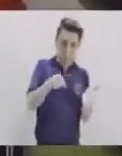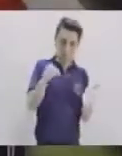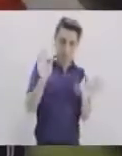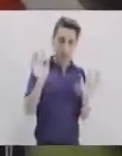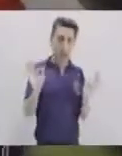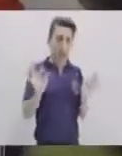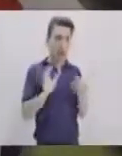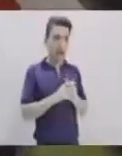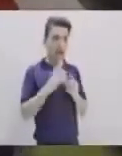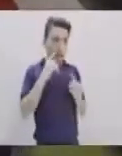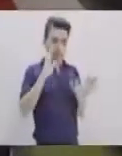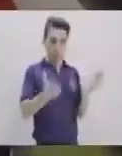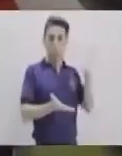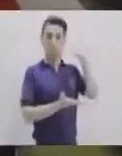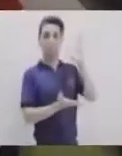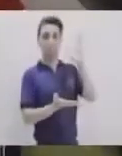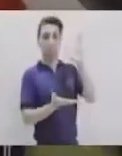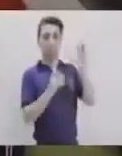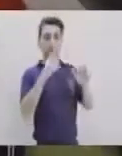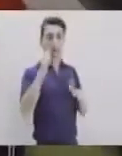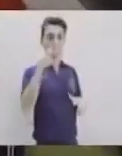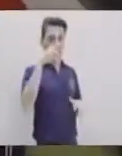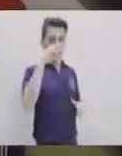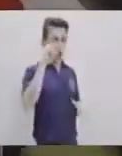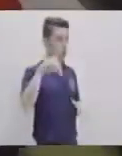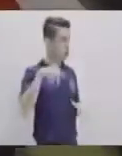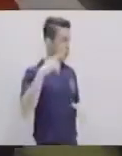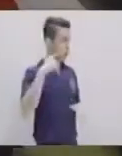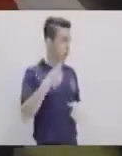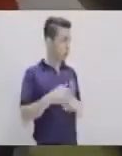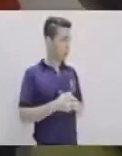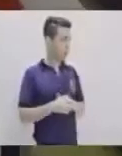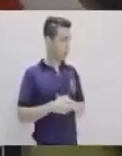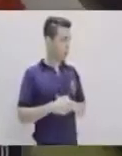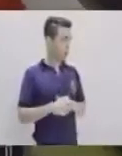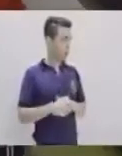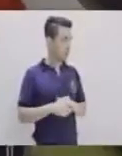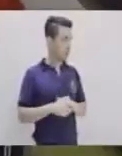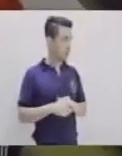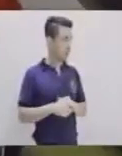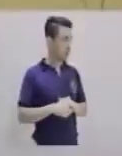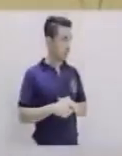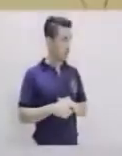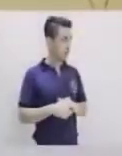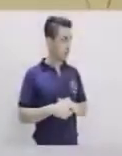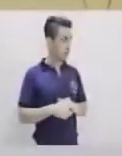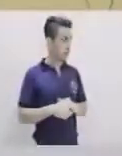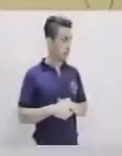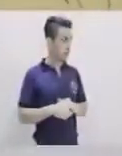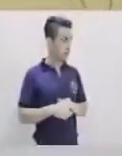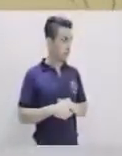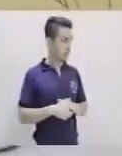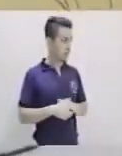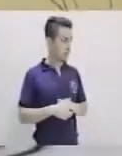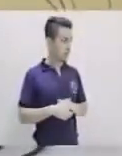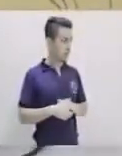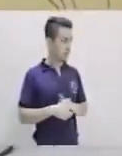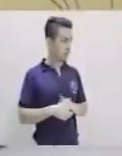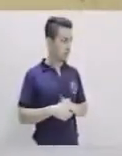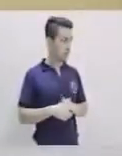nuestro diseño va a quedar plasmado en el cartón para que podamos nosotros